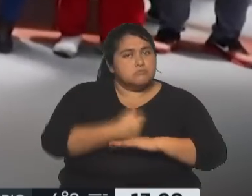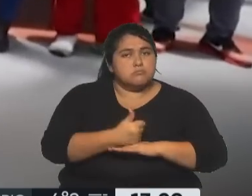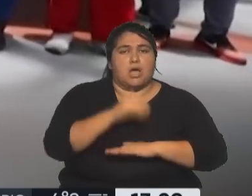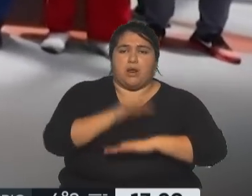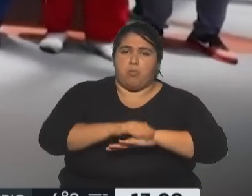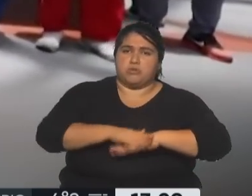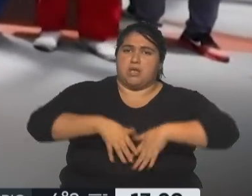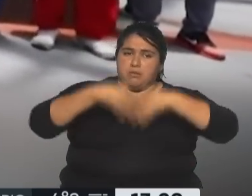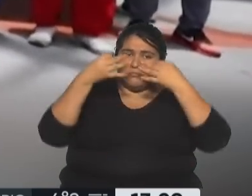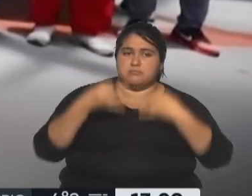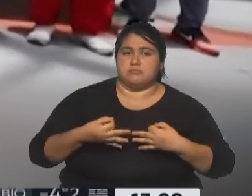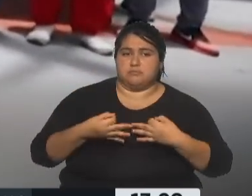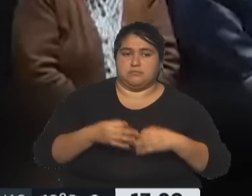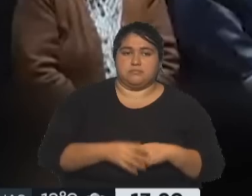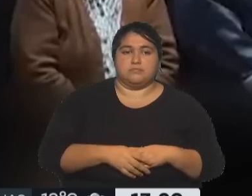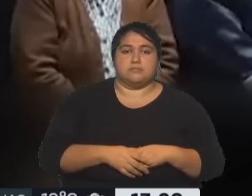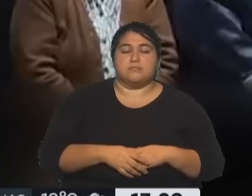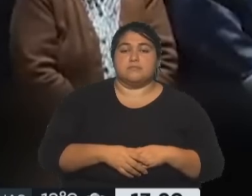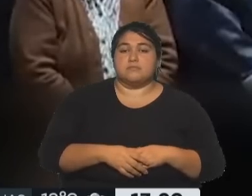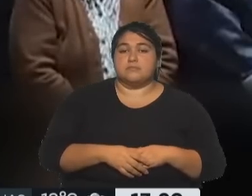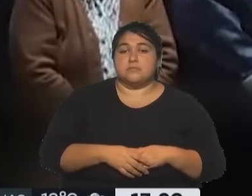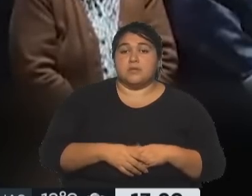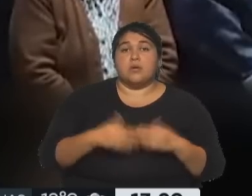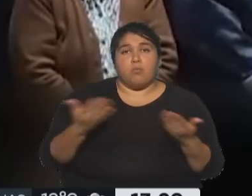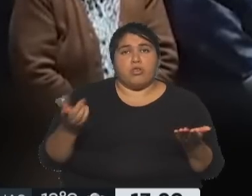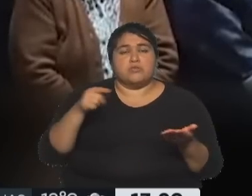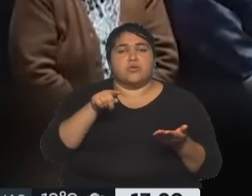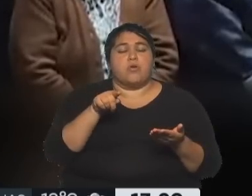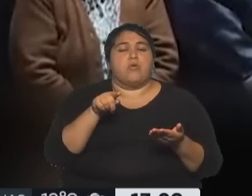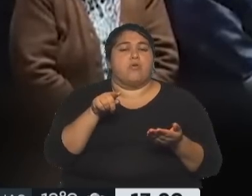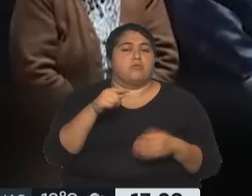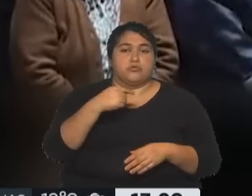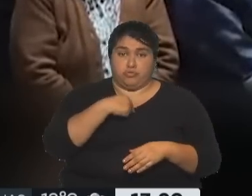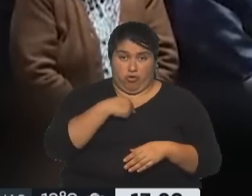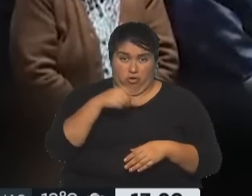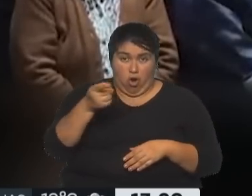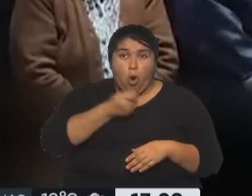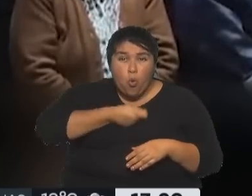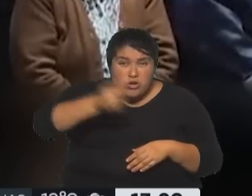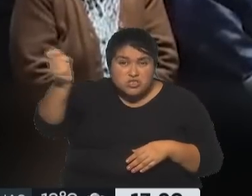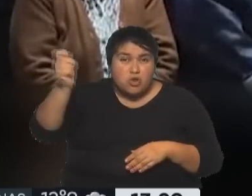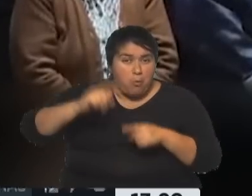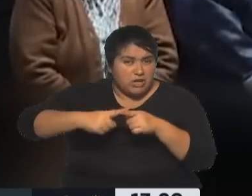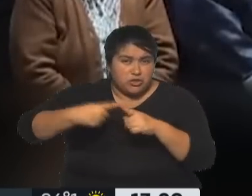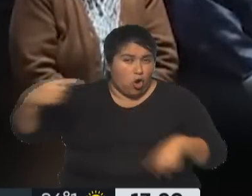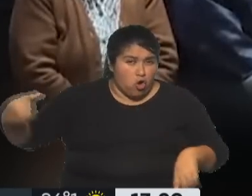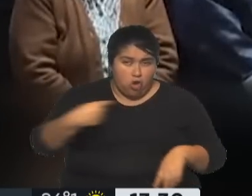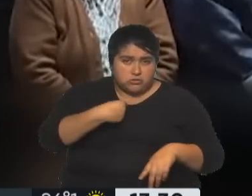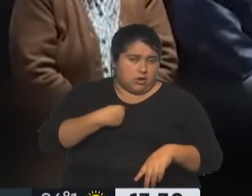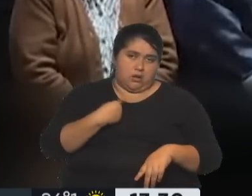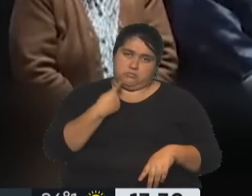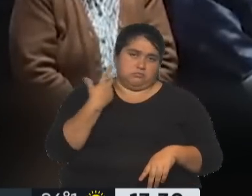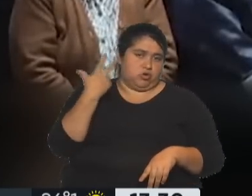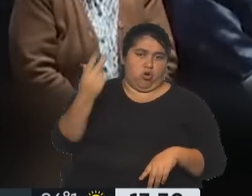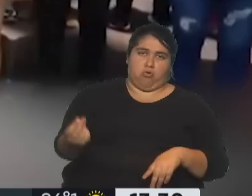recta intención. Por tanto, rechazo este juicio político que huele